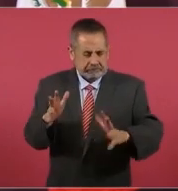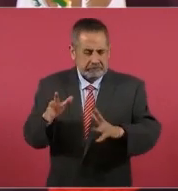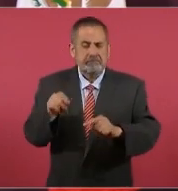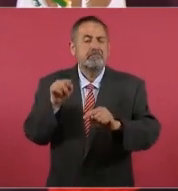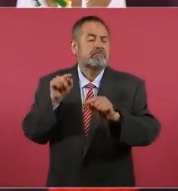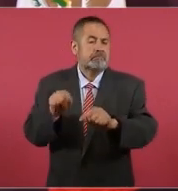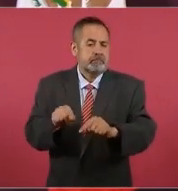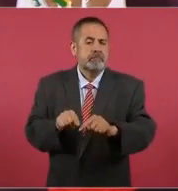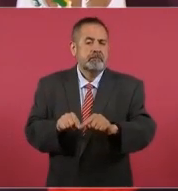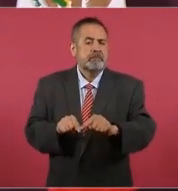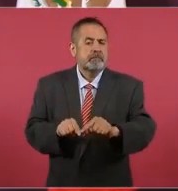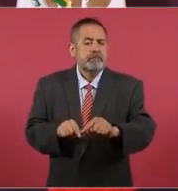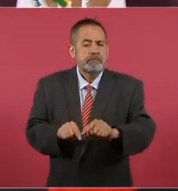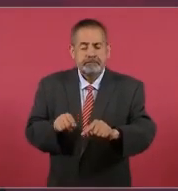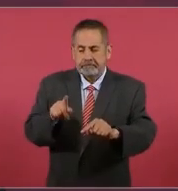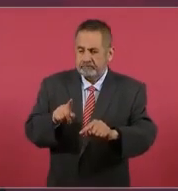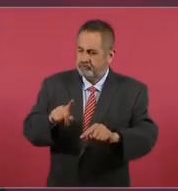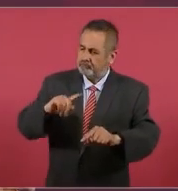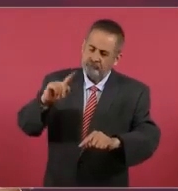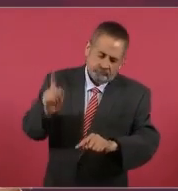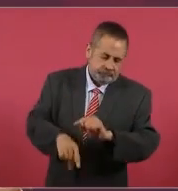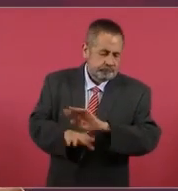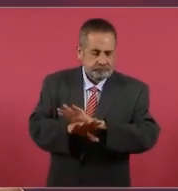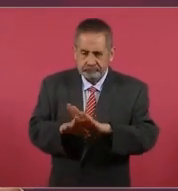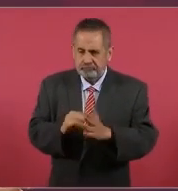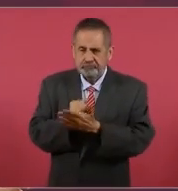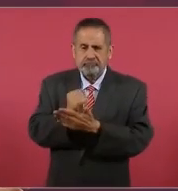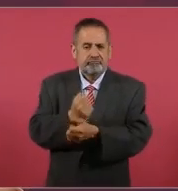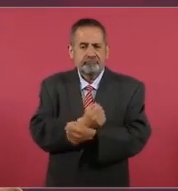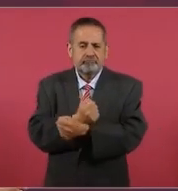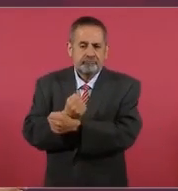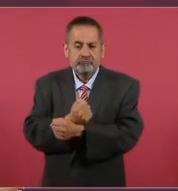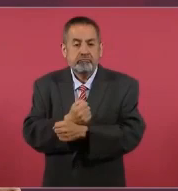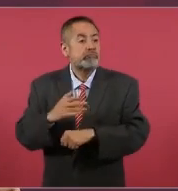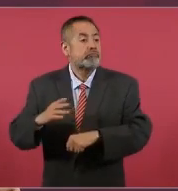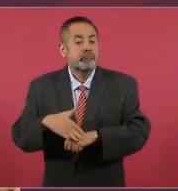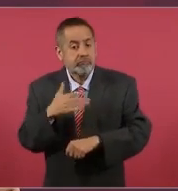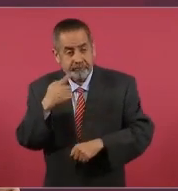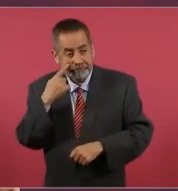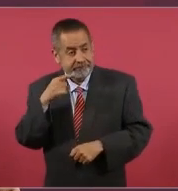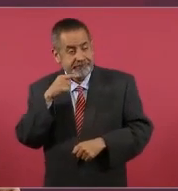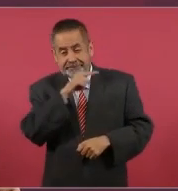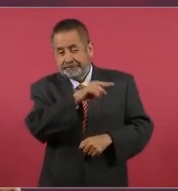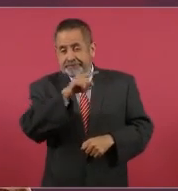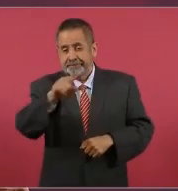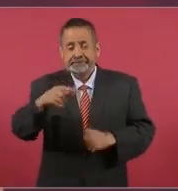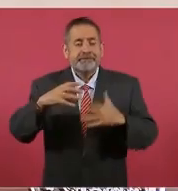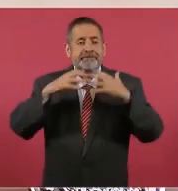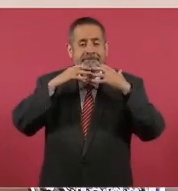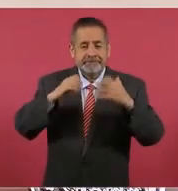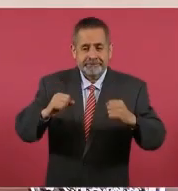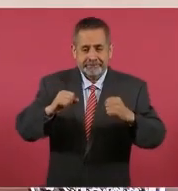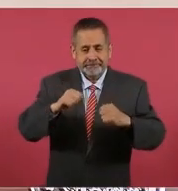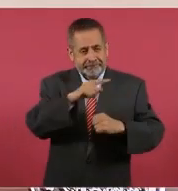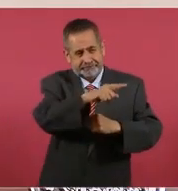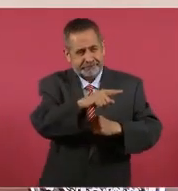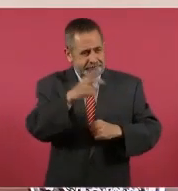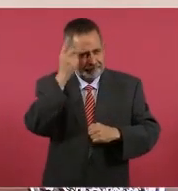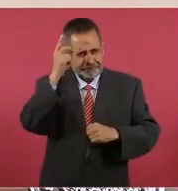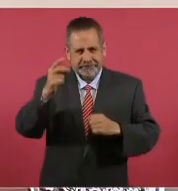que es abolida la esclavitud, porque en las haciendas habían